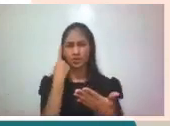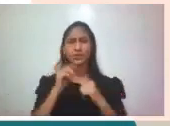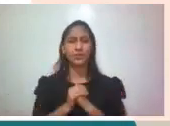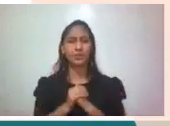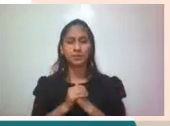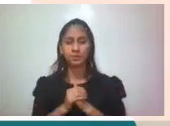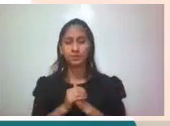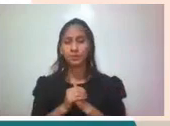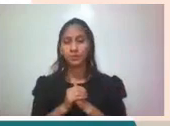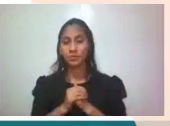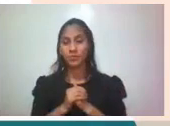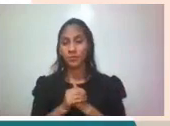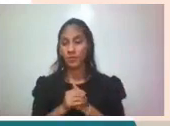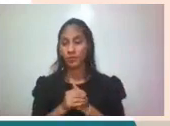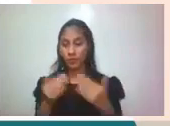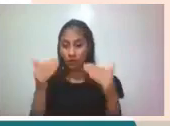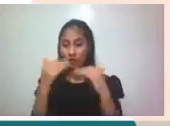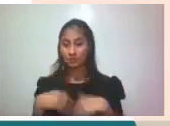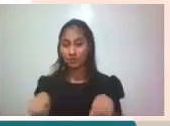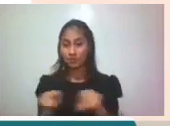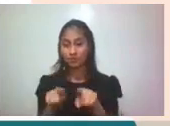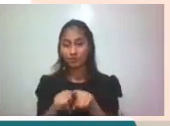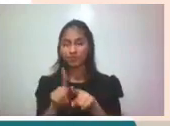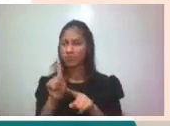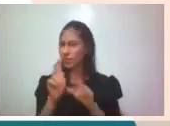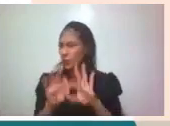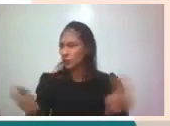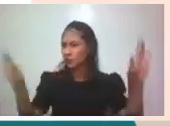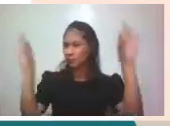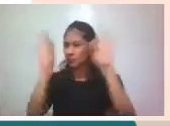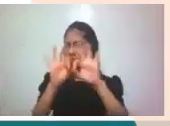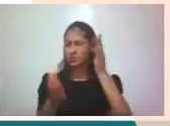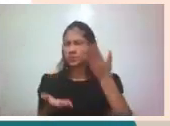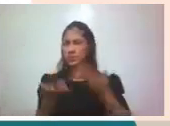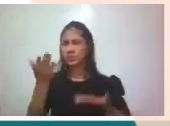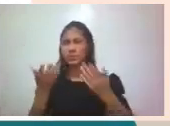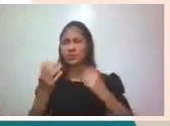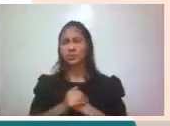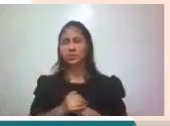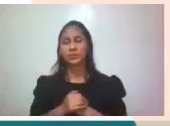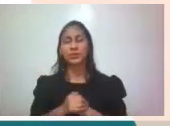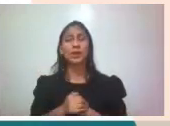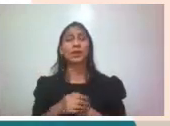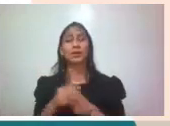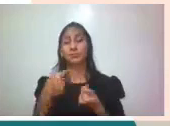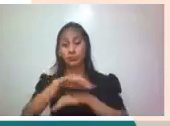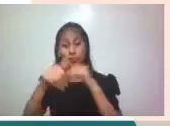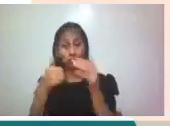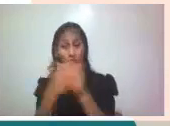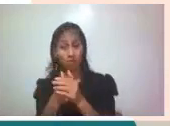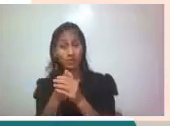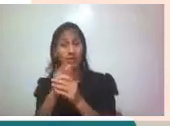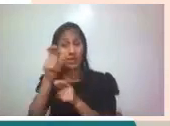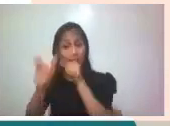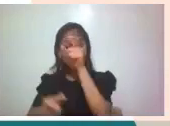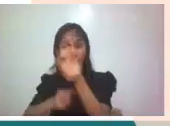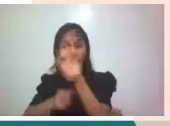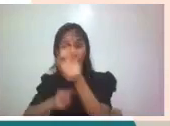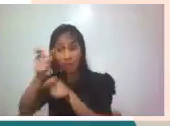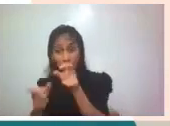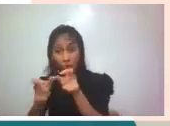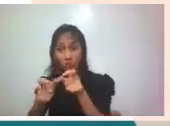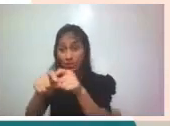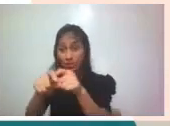SENACE. Un aspecto importante es el fortalecer la participación ciudadana de los